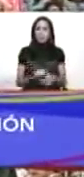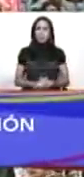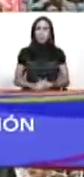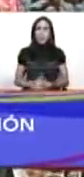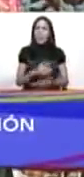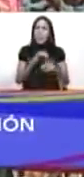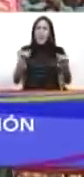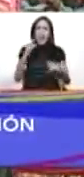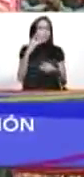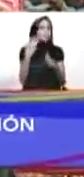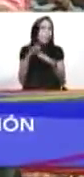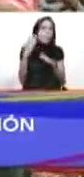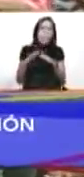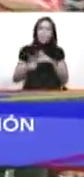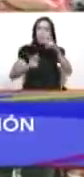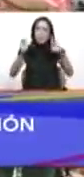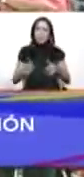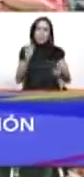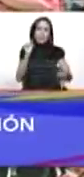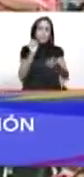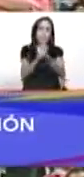¡Caiga quien caiga!